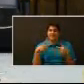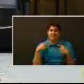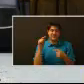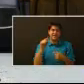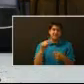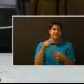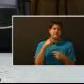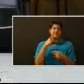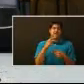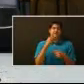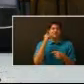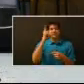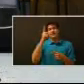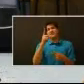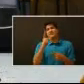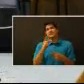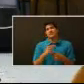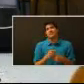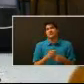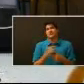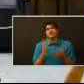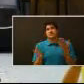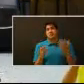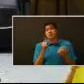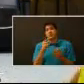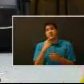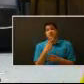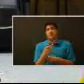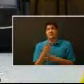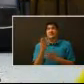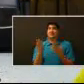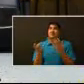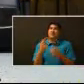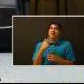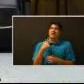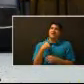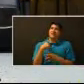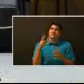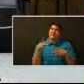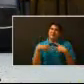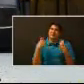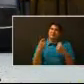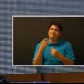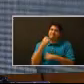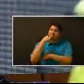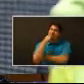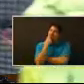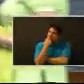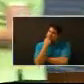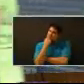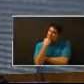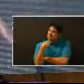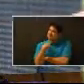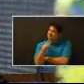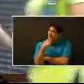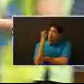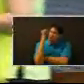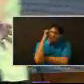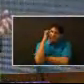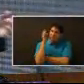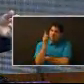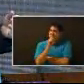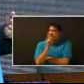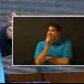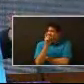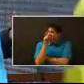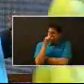pero podría ser que usted diga, ¿será que yo soy un valiente? Ay, Dios mío, yo digo que no